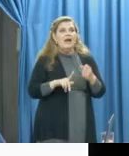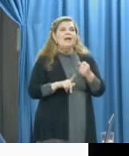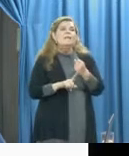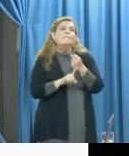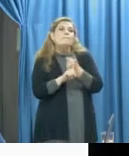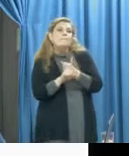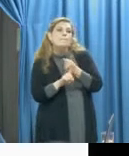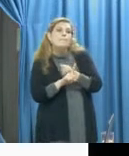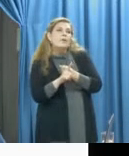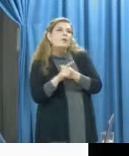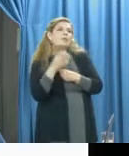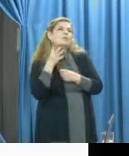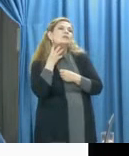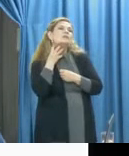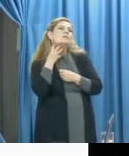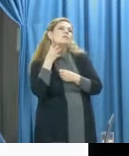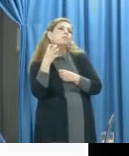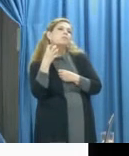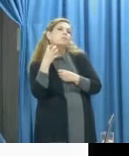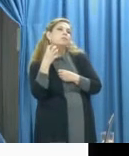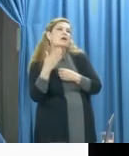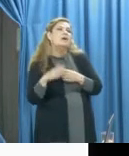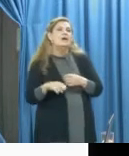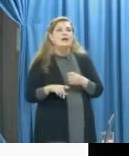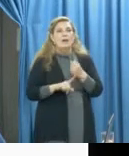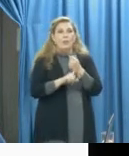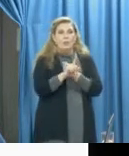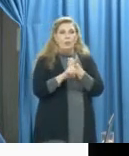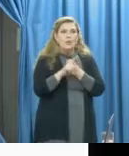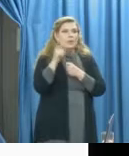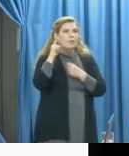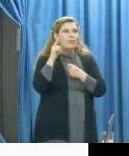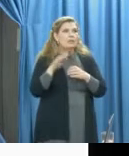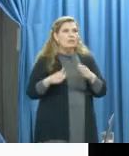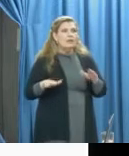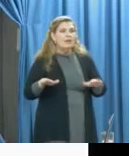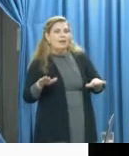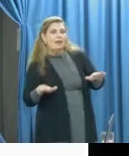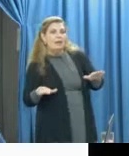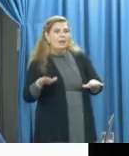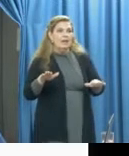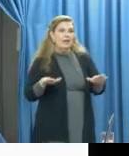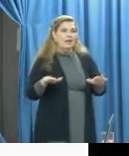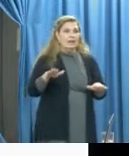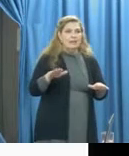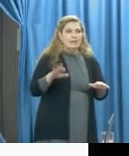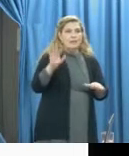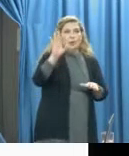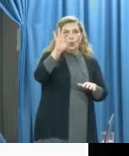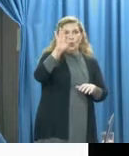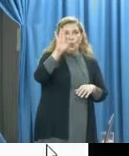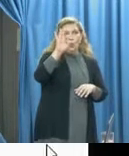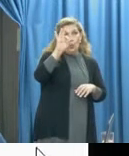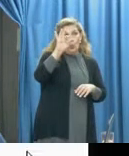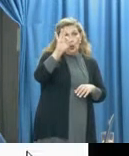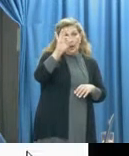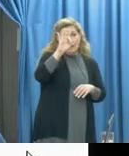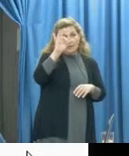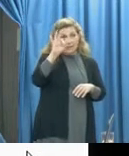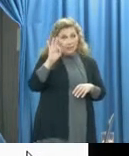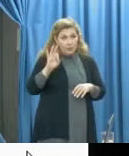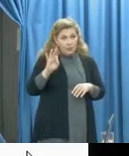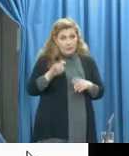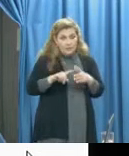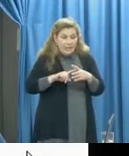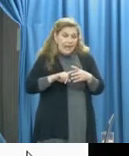vestibulares, hipotiroidismo, el bocio o la gota, que se llama, y el 40% de estos se empieza a